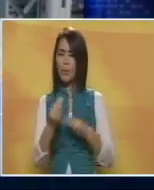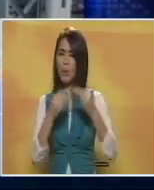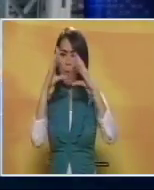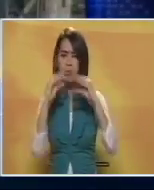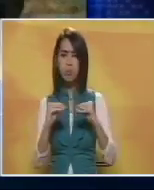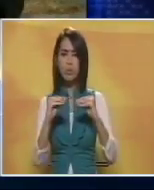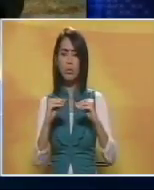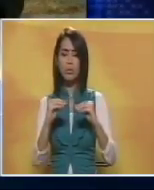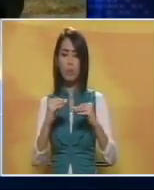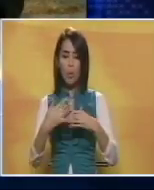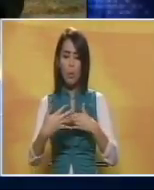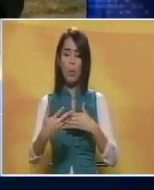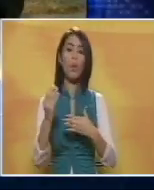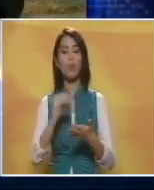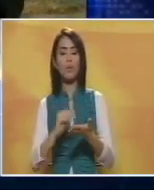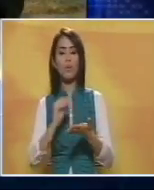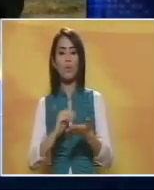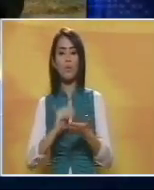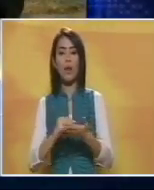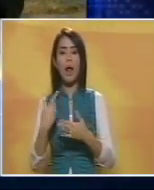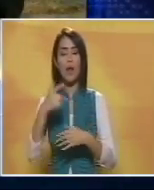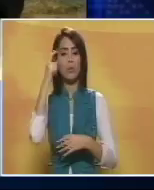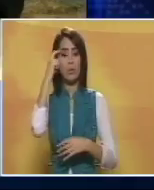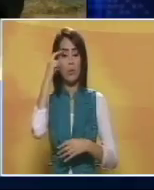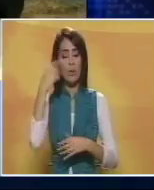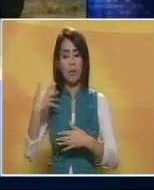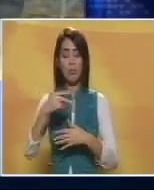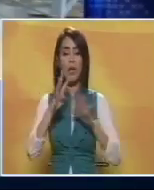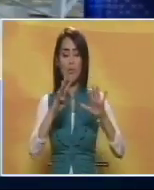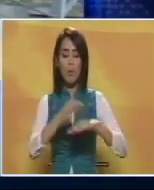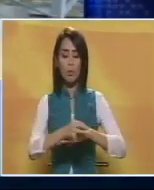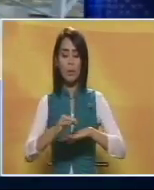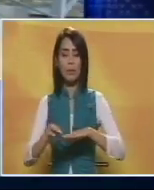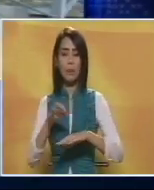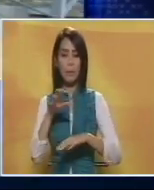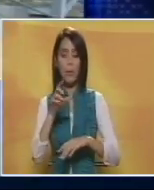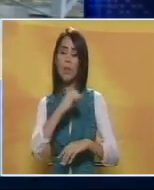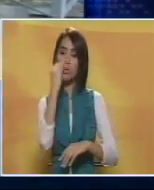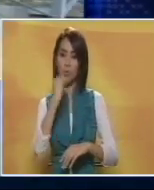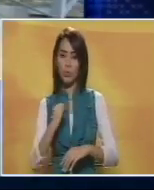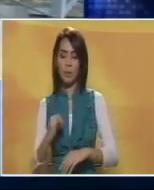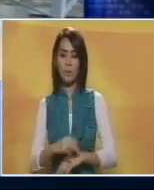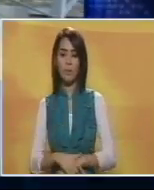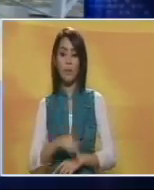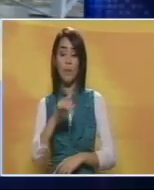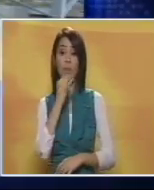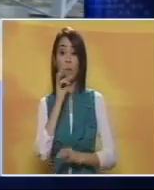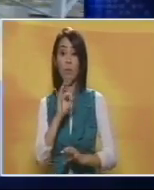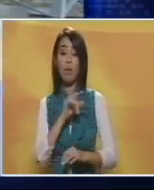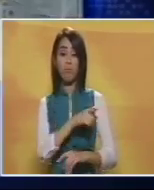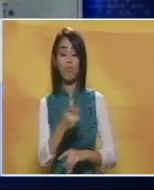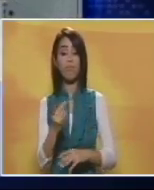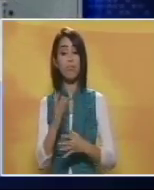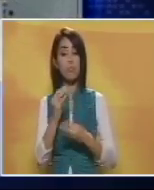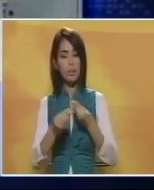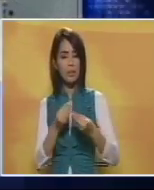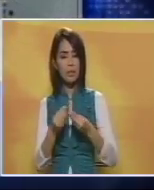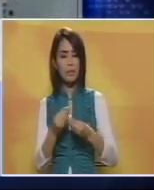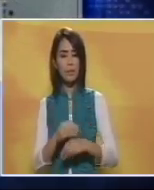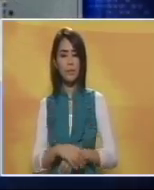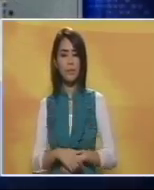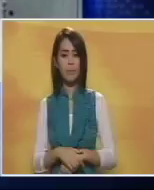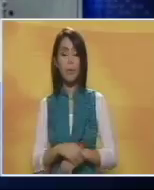apagones continuos que se registraron en los últimos días en 9 municipios de la entidad zuliana. Indicó que los mismos se prolongaban